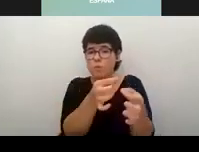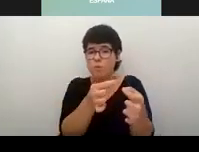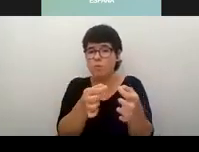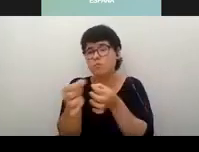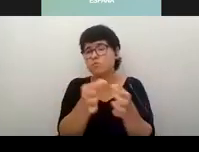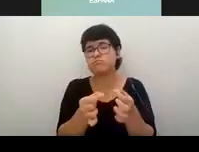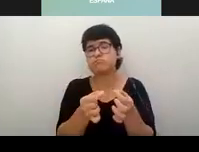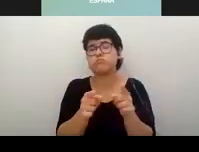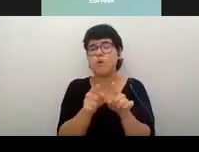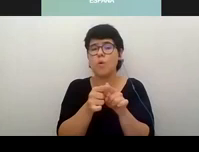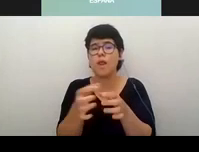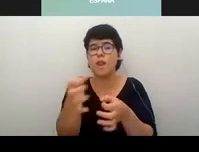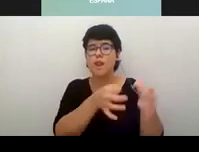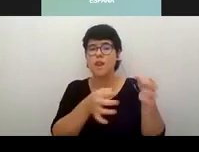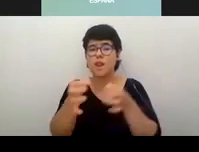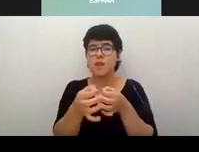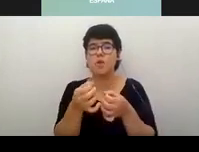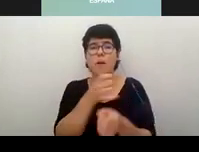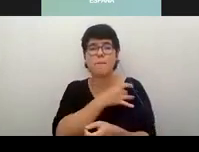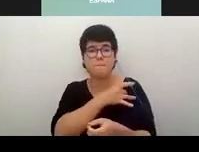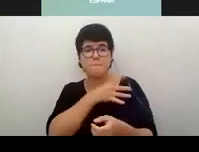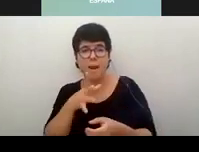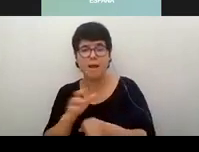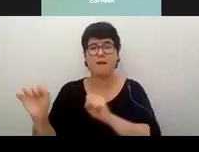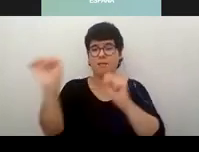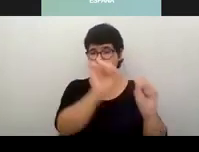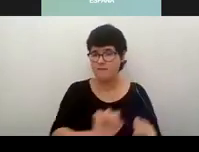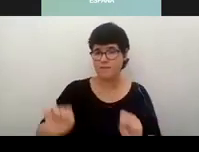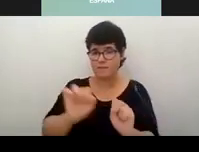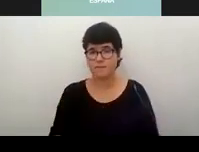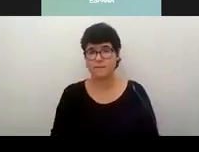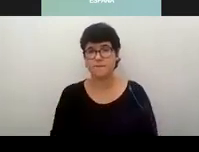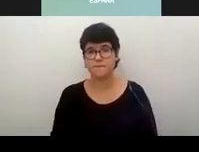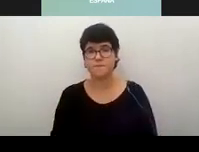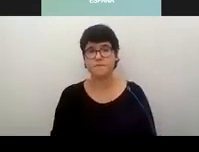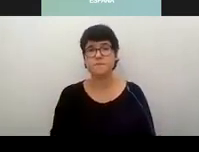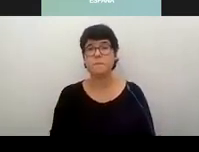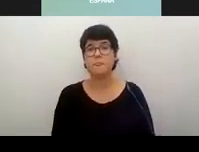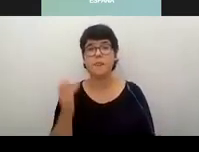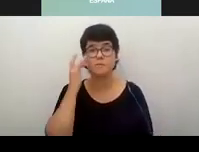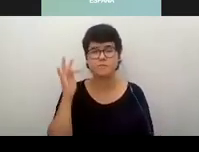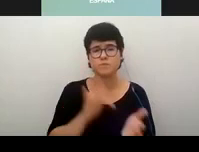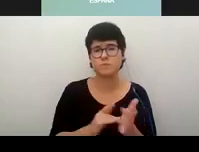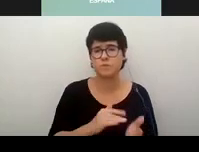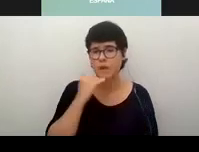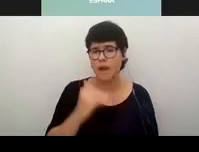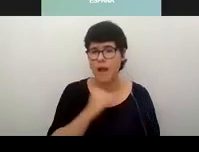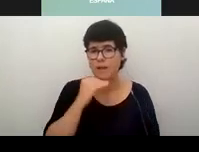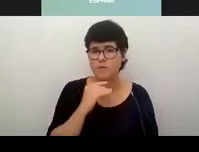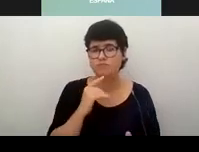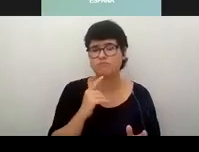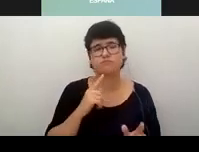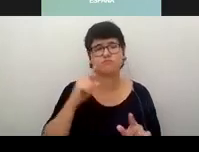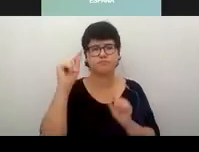células blancas, de células defensivas. Cuando llega algún germen, en estos